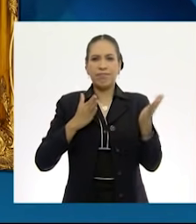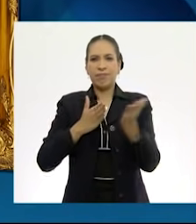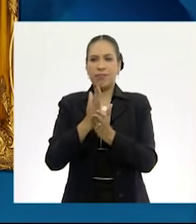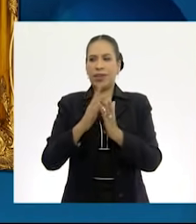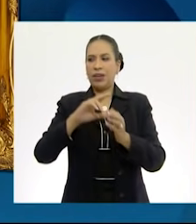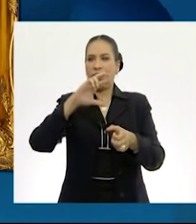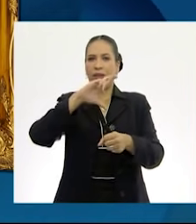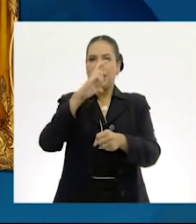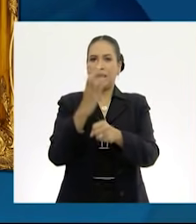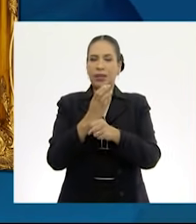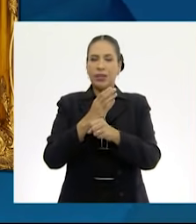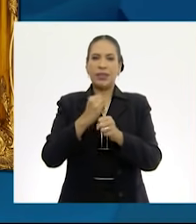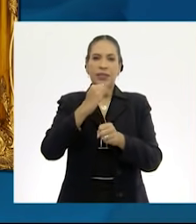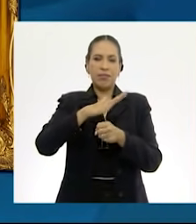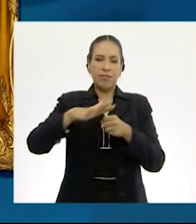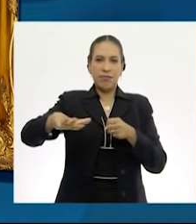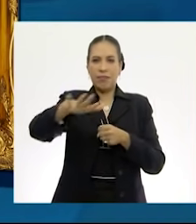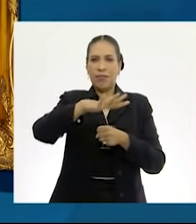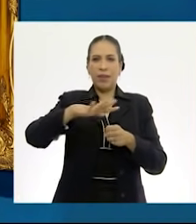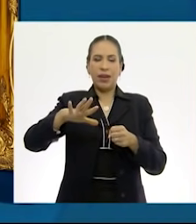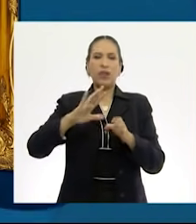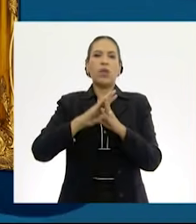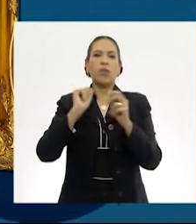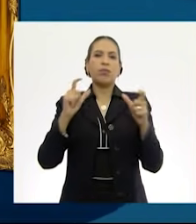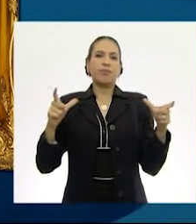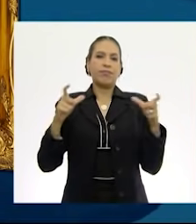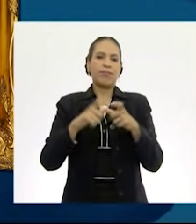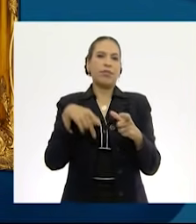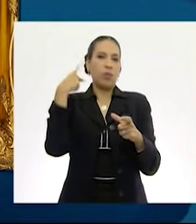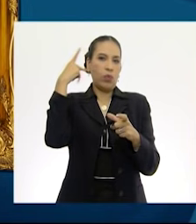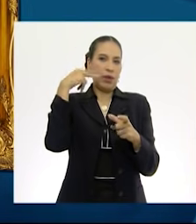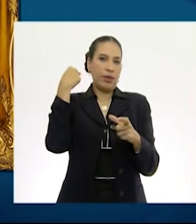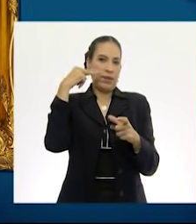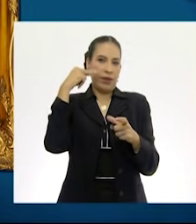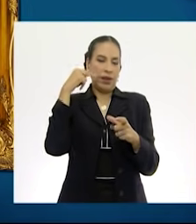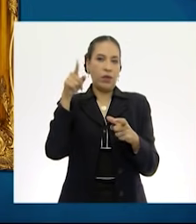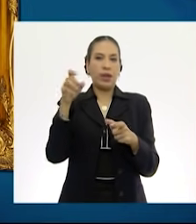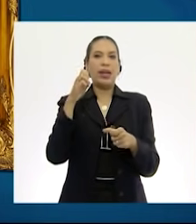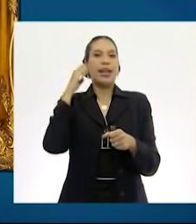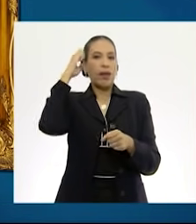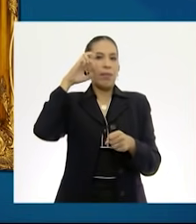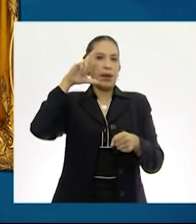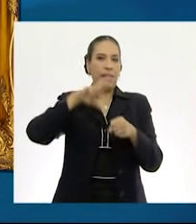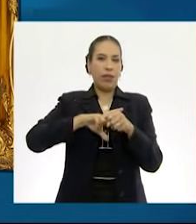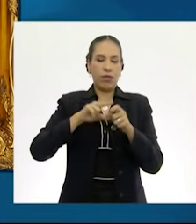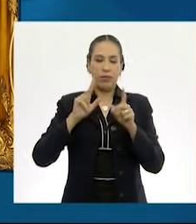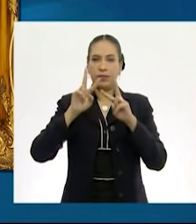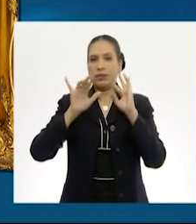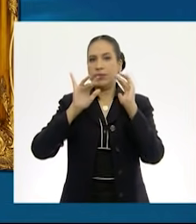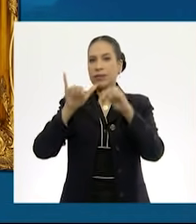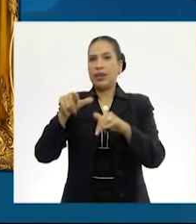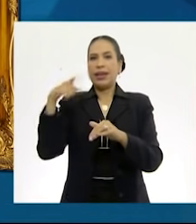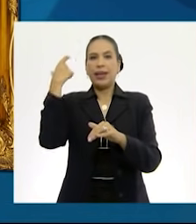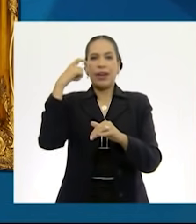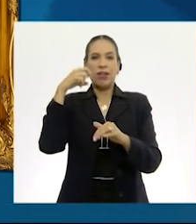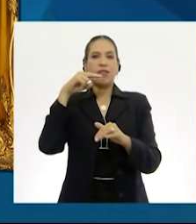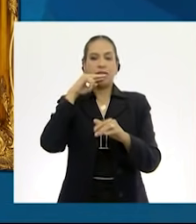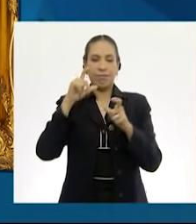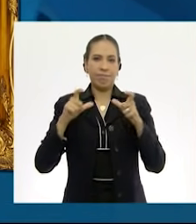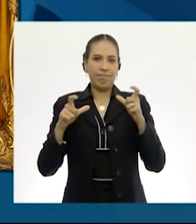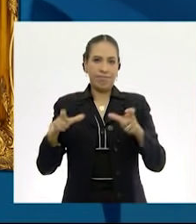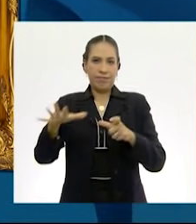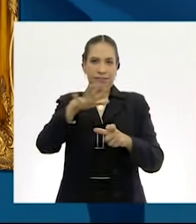republicano dejó al imperio reducido a Puebla y Veracruz. El emperador se replegó a Querétaro, que pronto fue